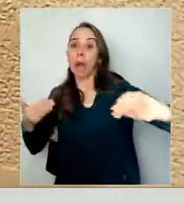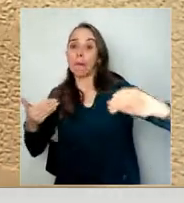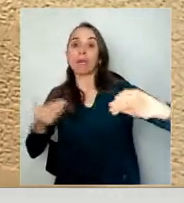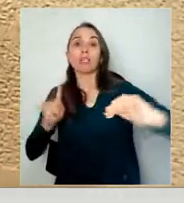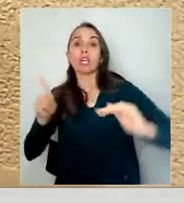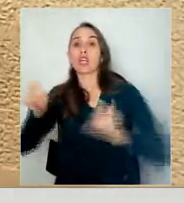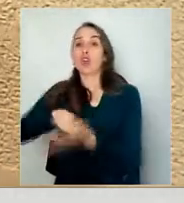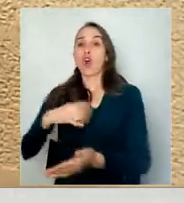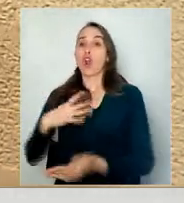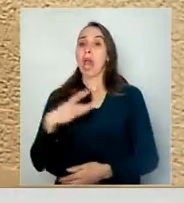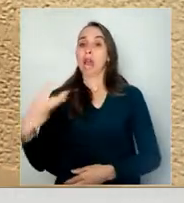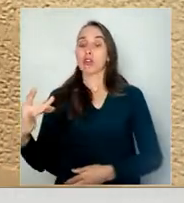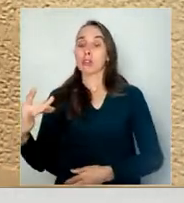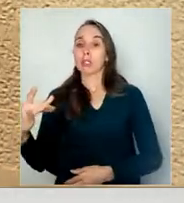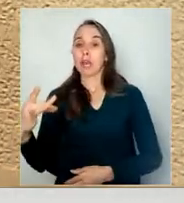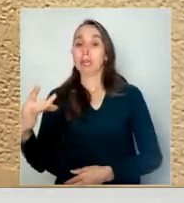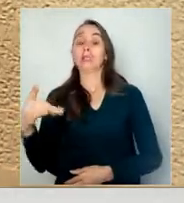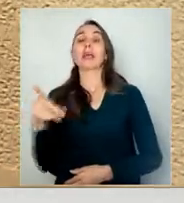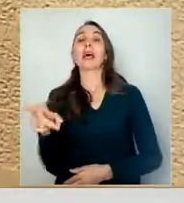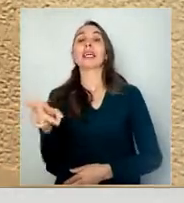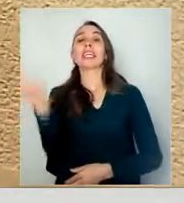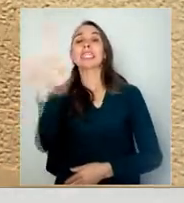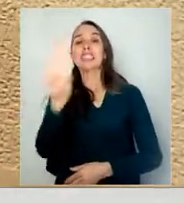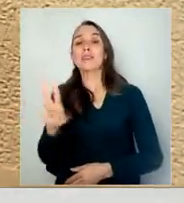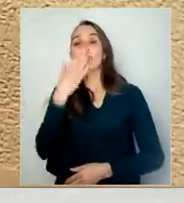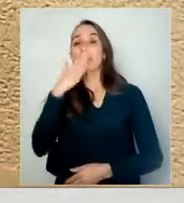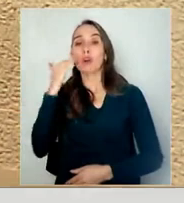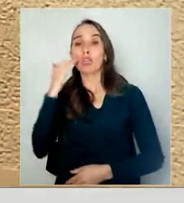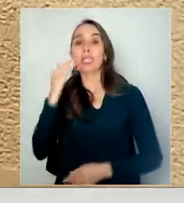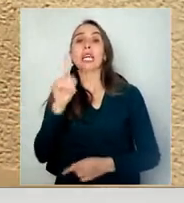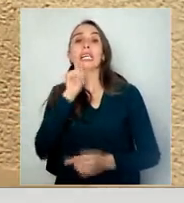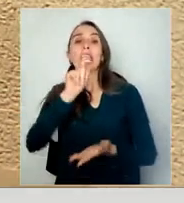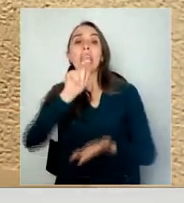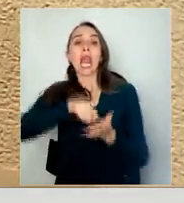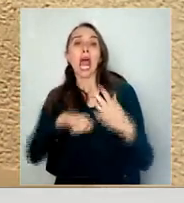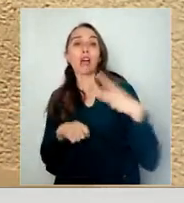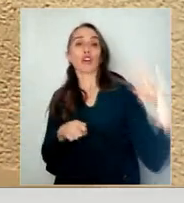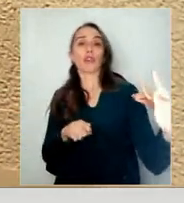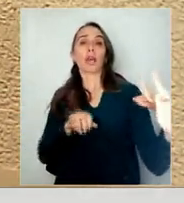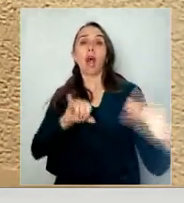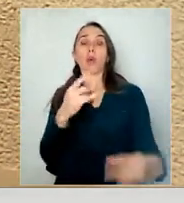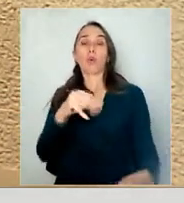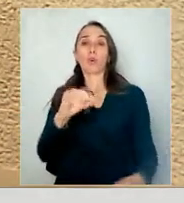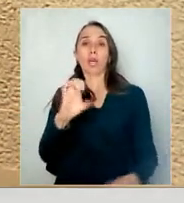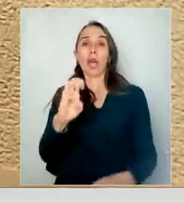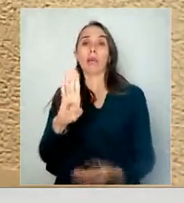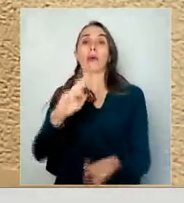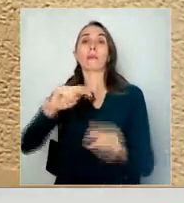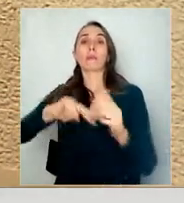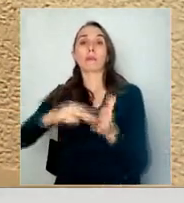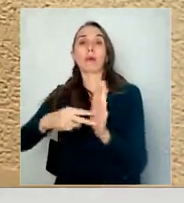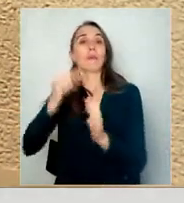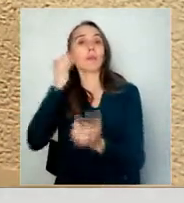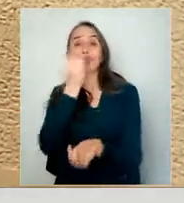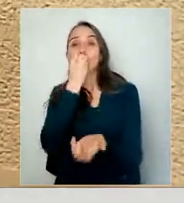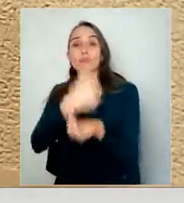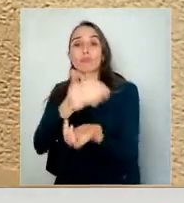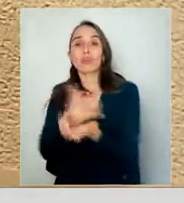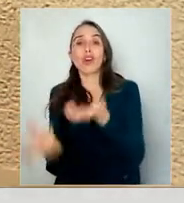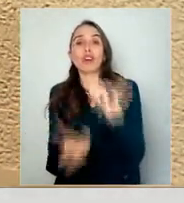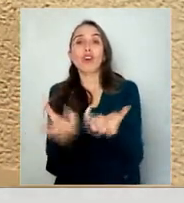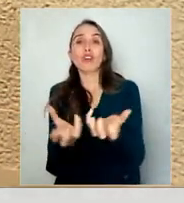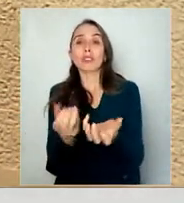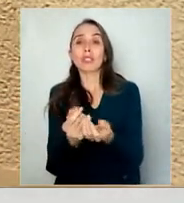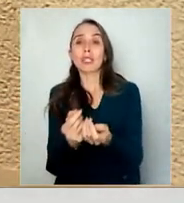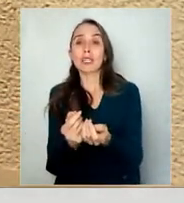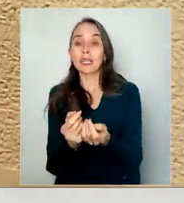contratadas por la cunaec y además también manifestar que acá Hay un problema muy grave la manipuladoras porque la licitación es